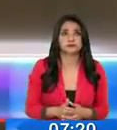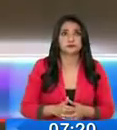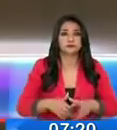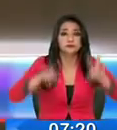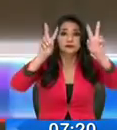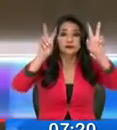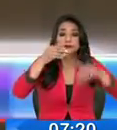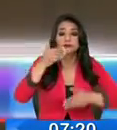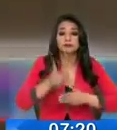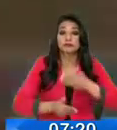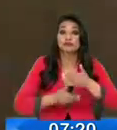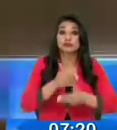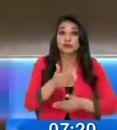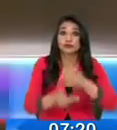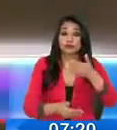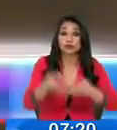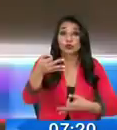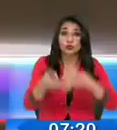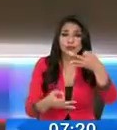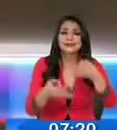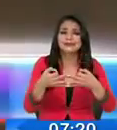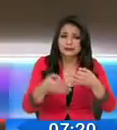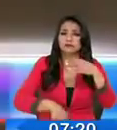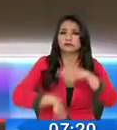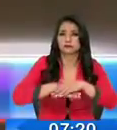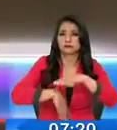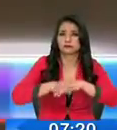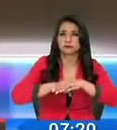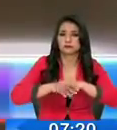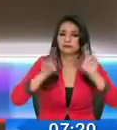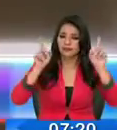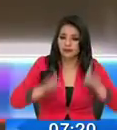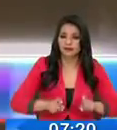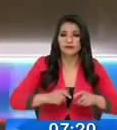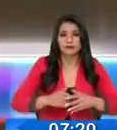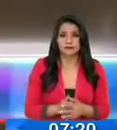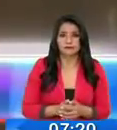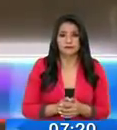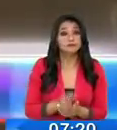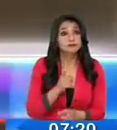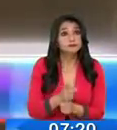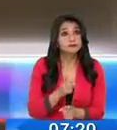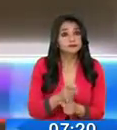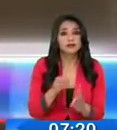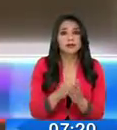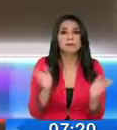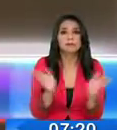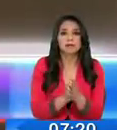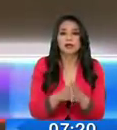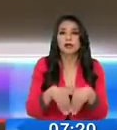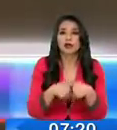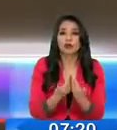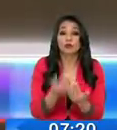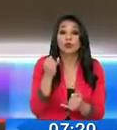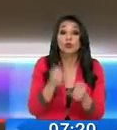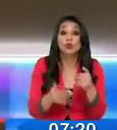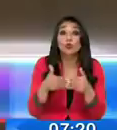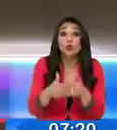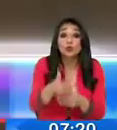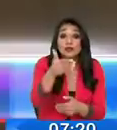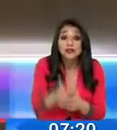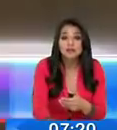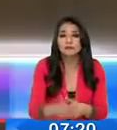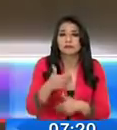Procesalmente tiene ciertas limitaciones y se lo aplica más bien en la última etapa del proceso penal. Lo que